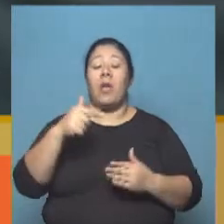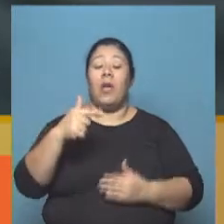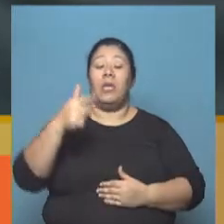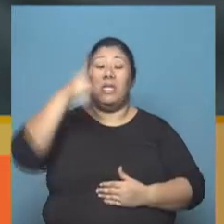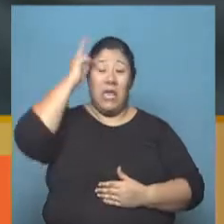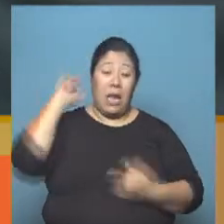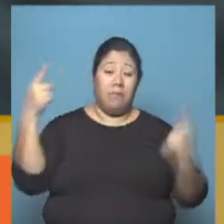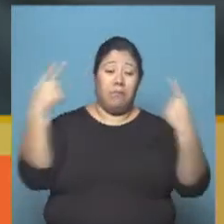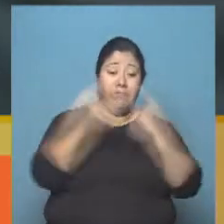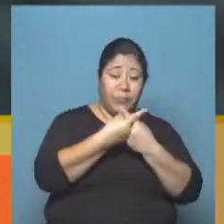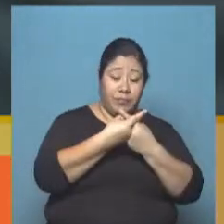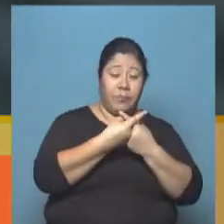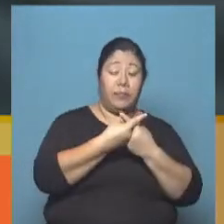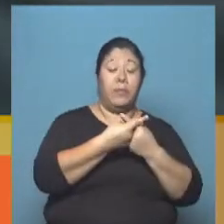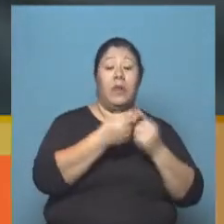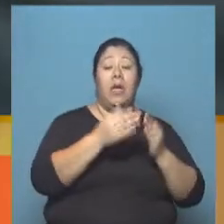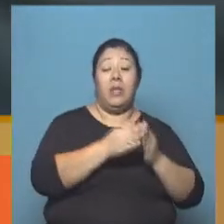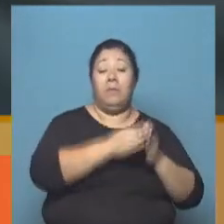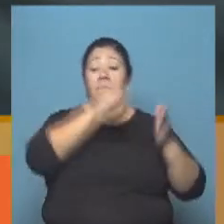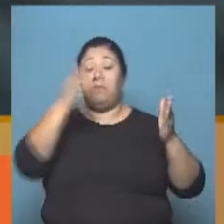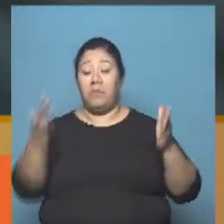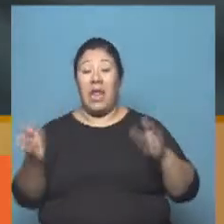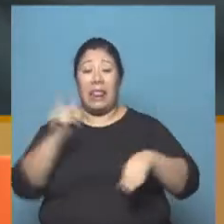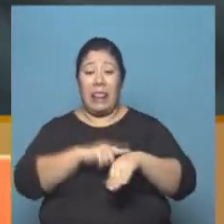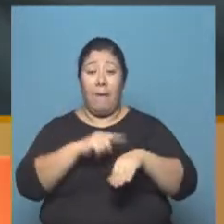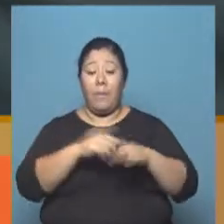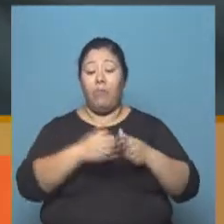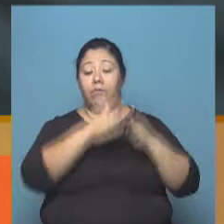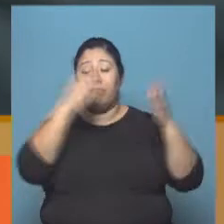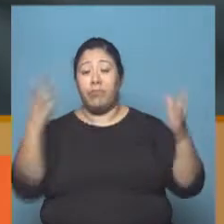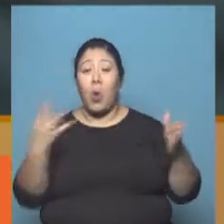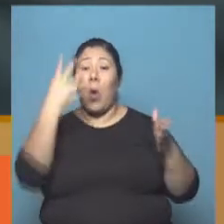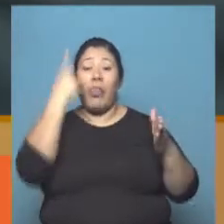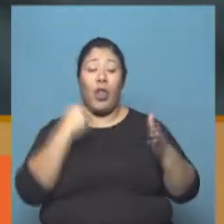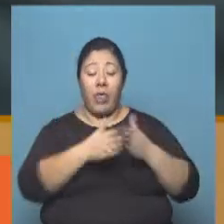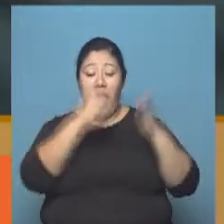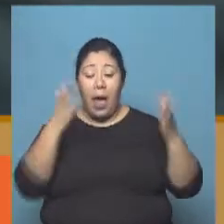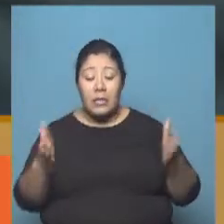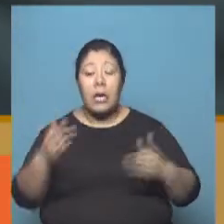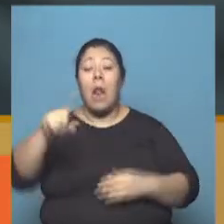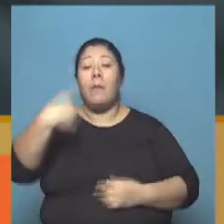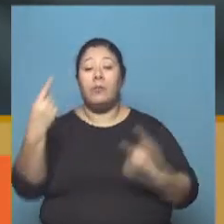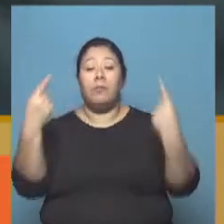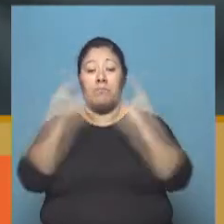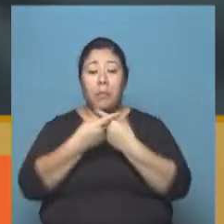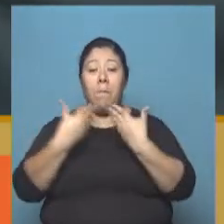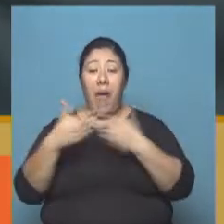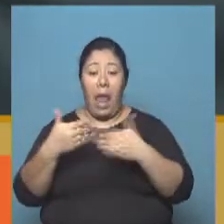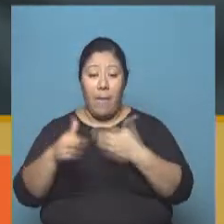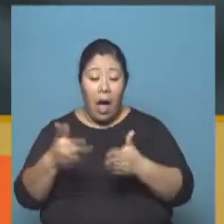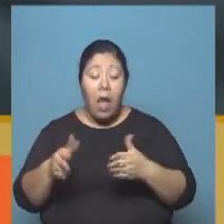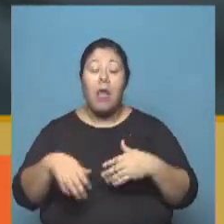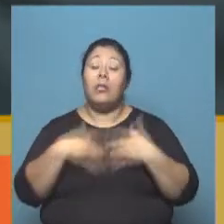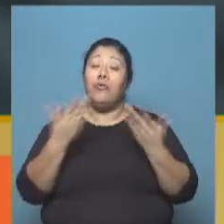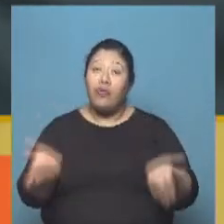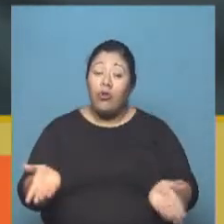primer día después de Chile siguió entrenando aparte y ya desde ayer entrena con el grupo y la verdad